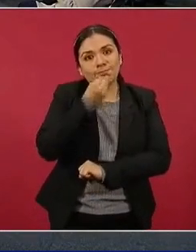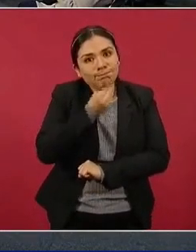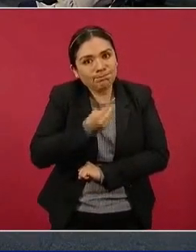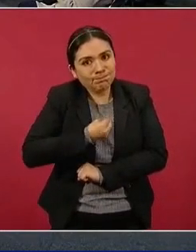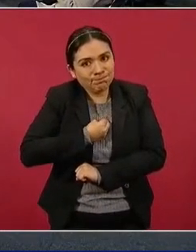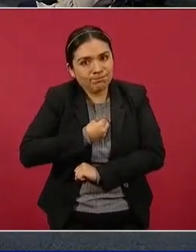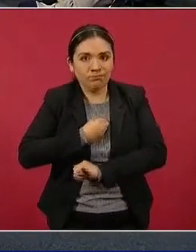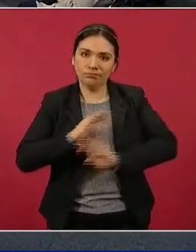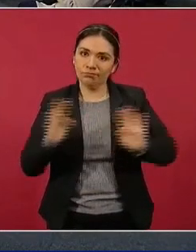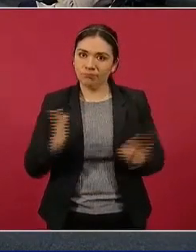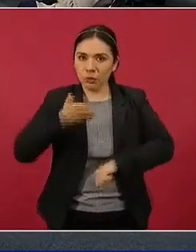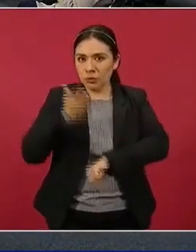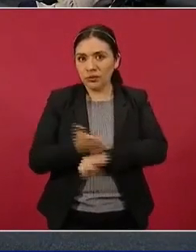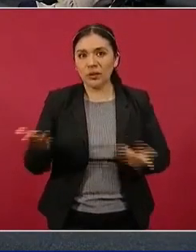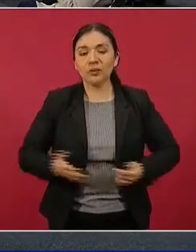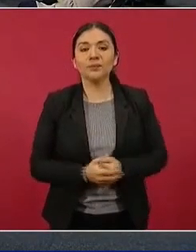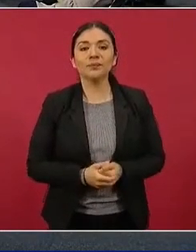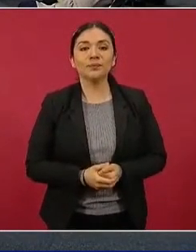Bueno,